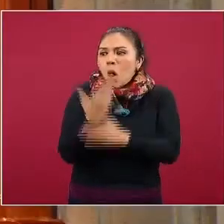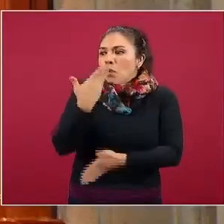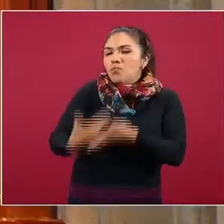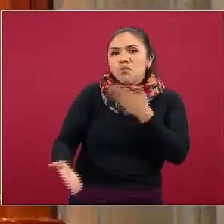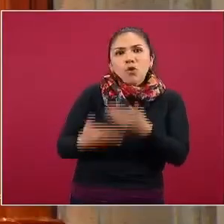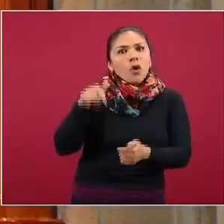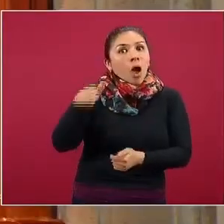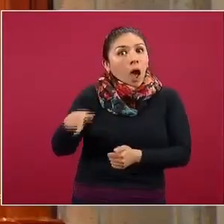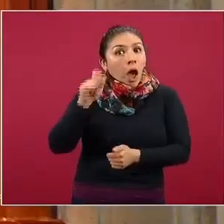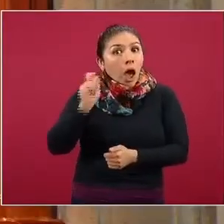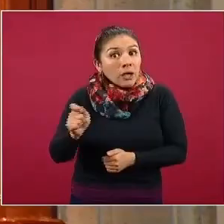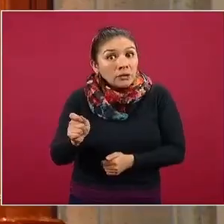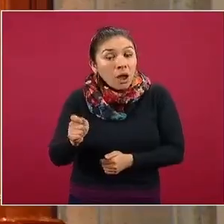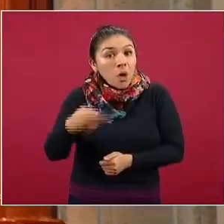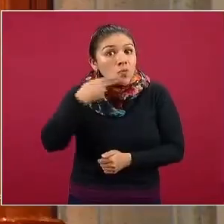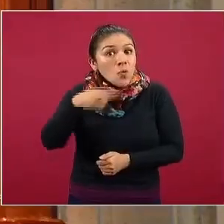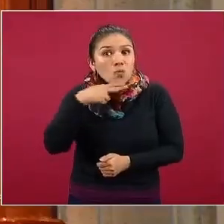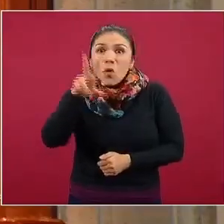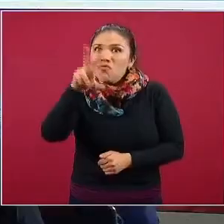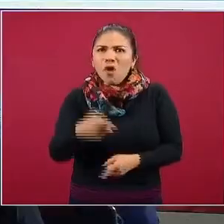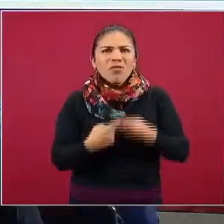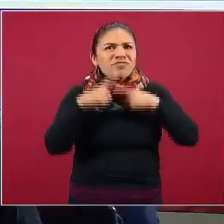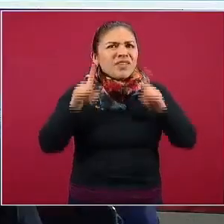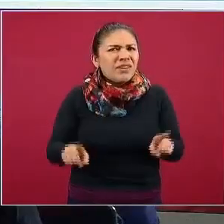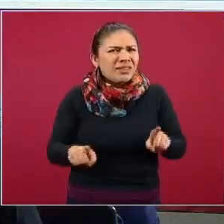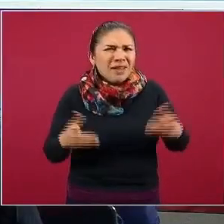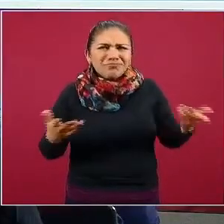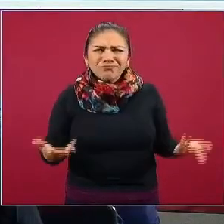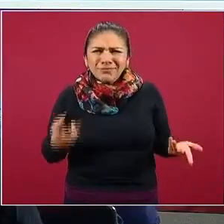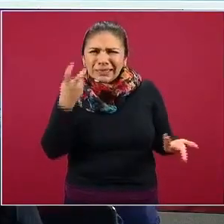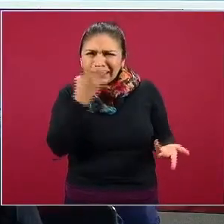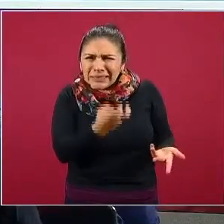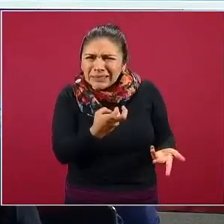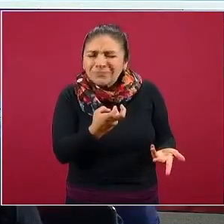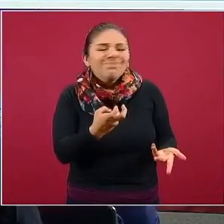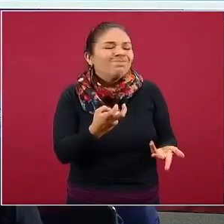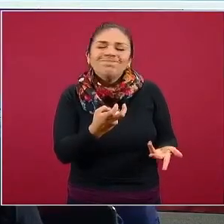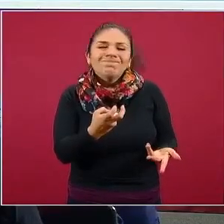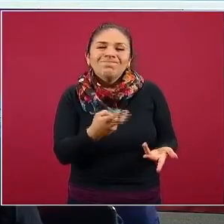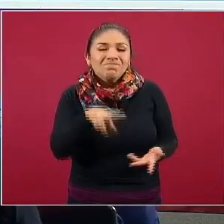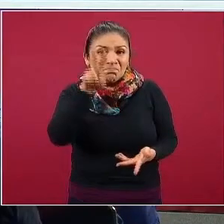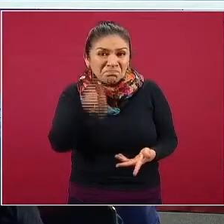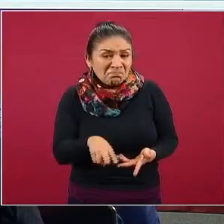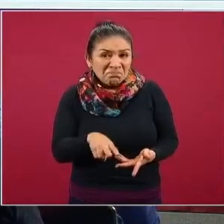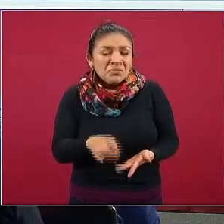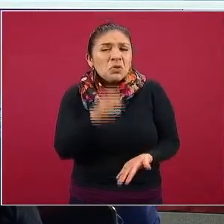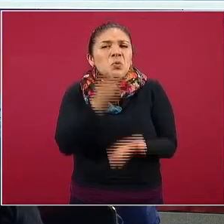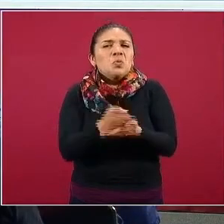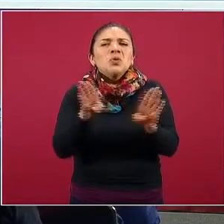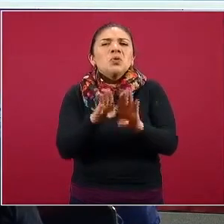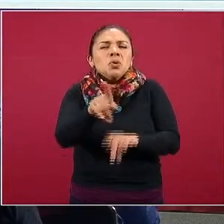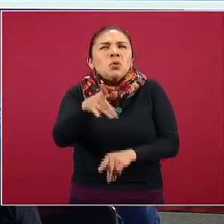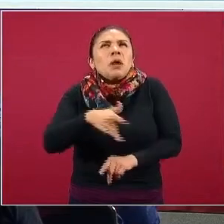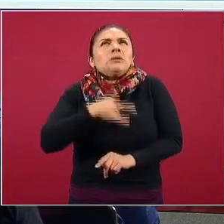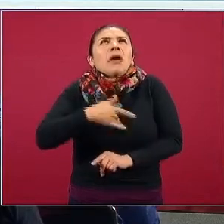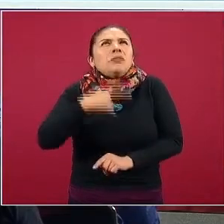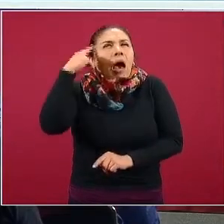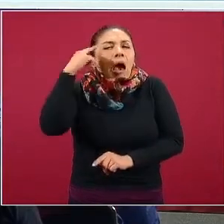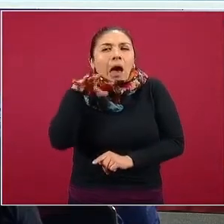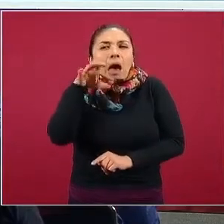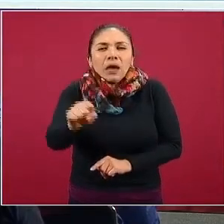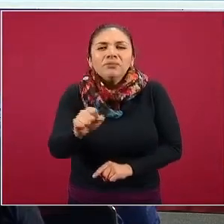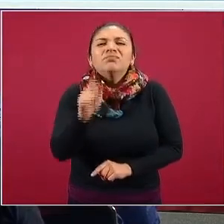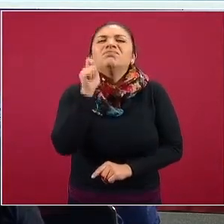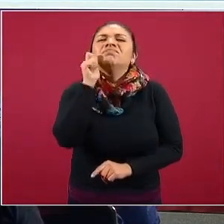que no significa consumo de tabaco. Pero todo esto, la que sigue, y simplemente para darnos una idea